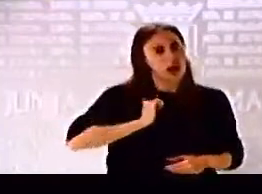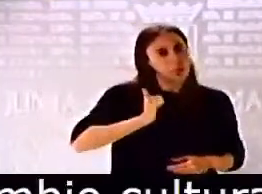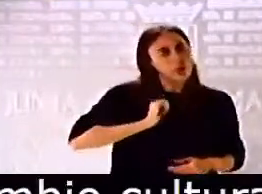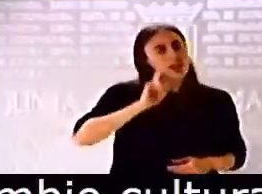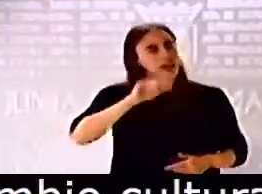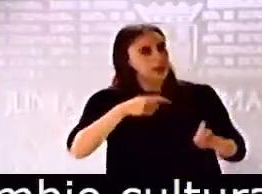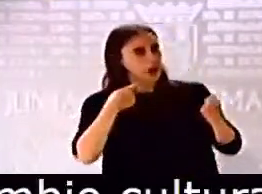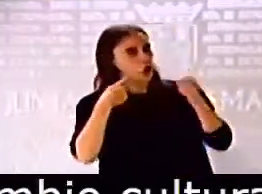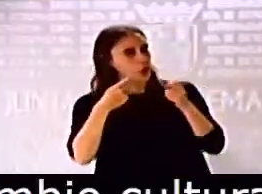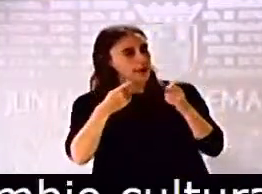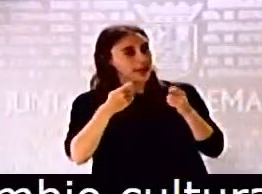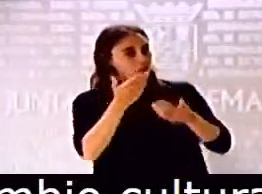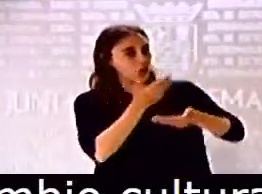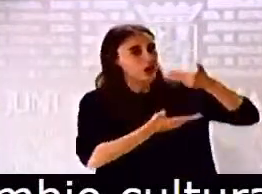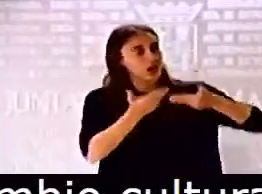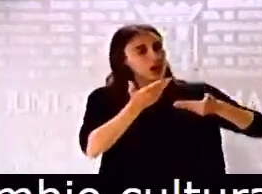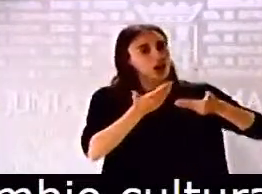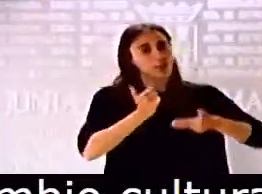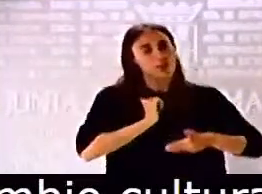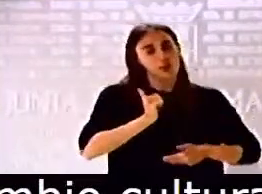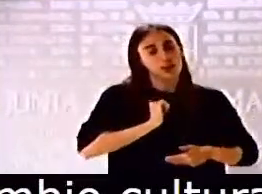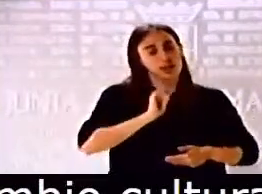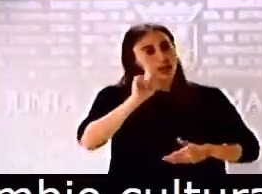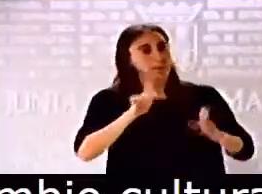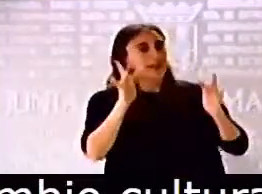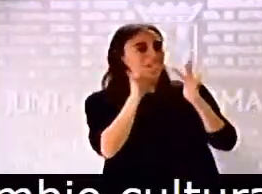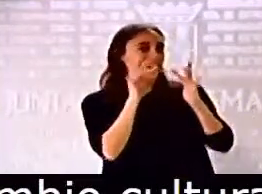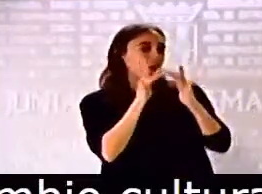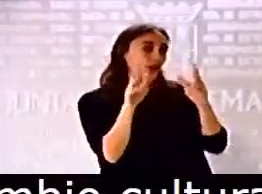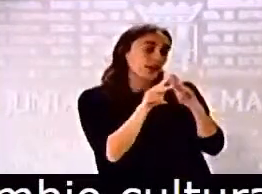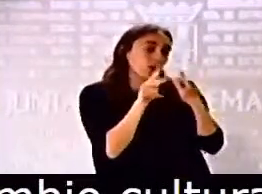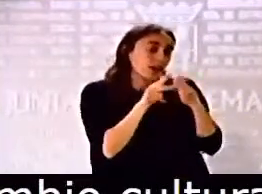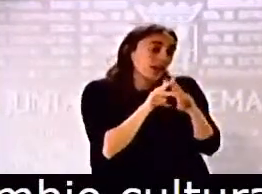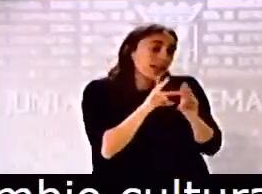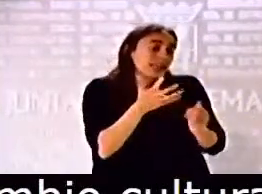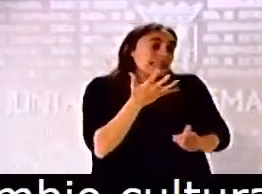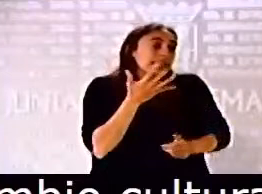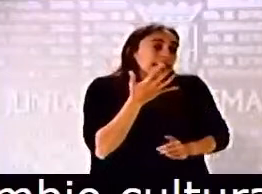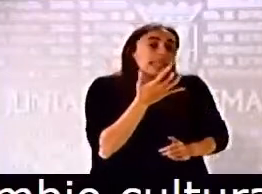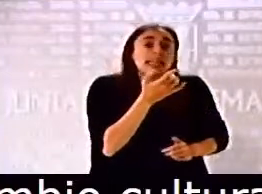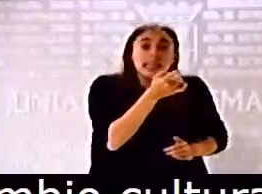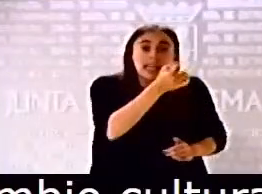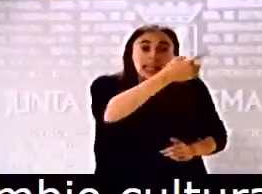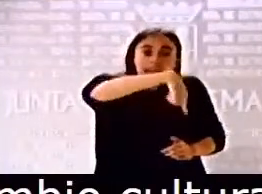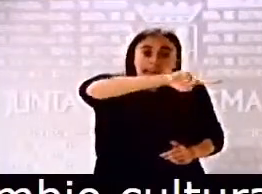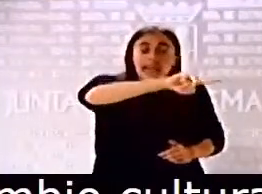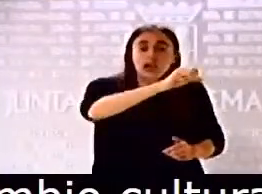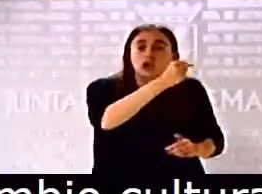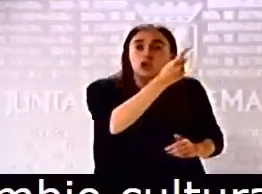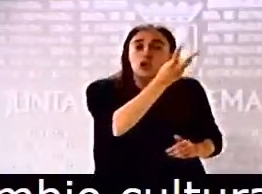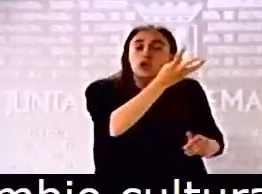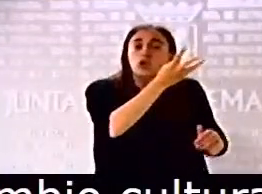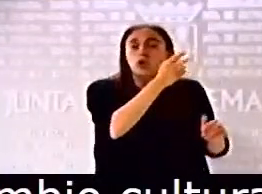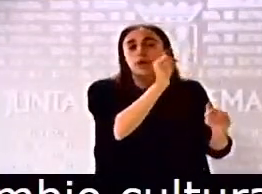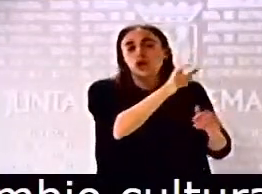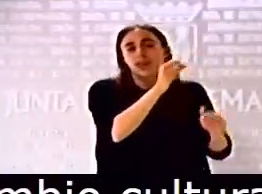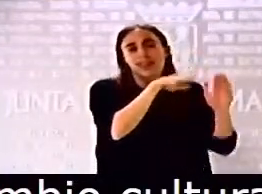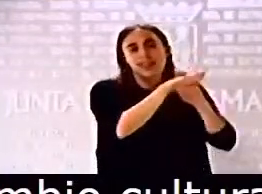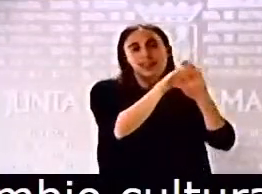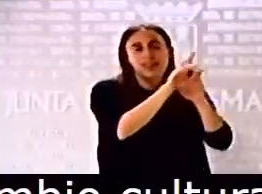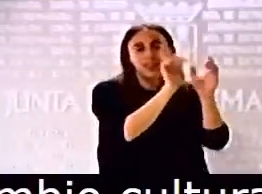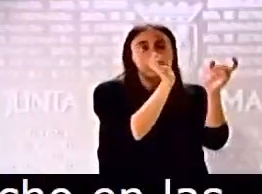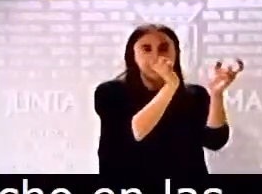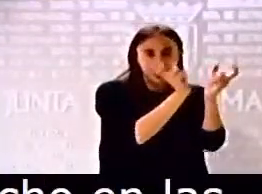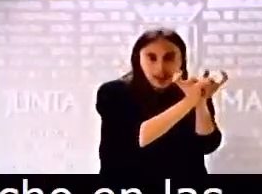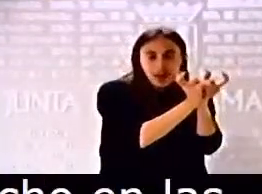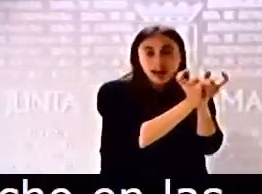y ganamos mucho en las relaciones sociales, con lo cual, pues si han sido capaces de bajar la incidencia